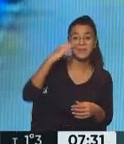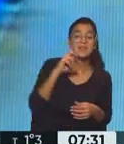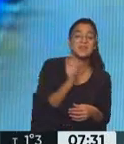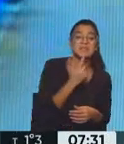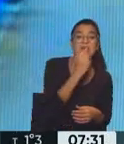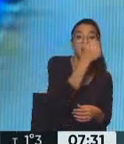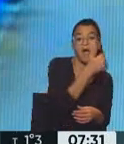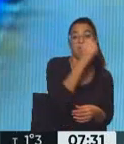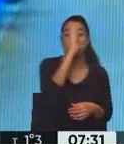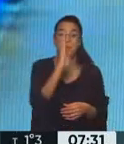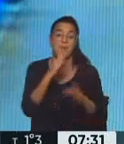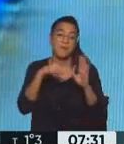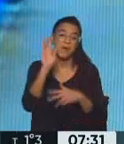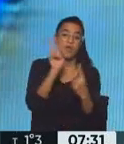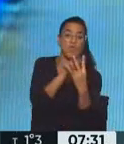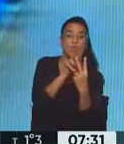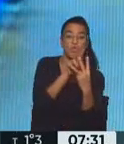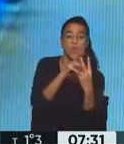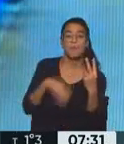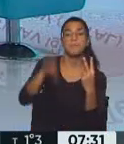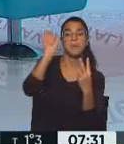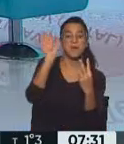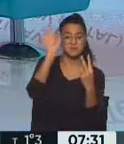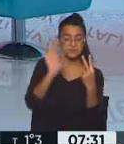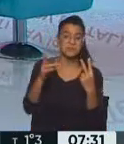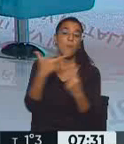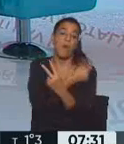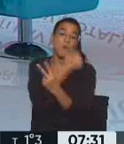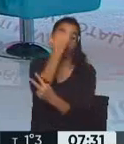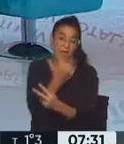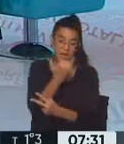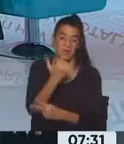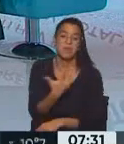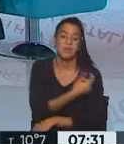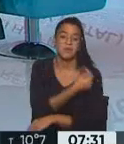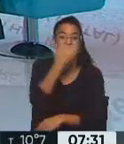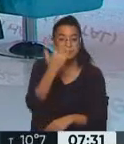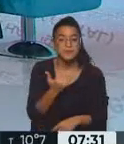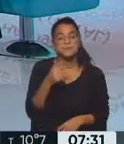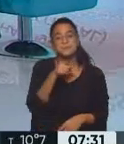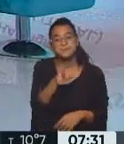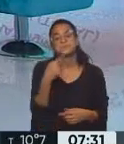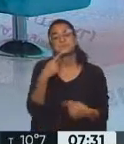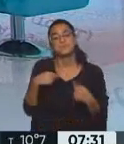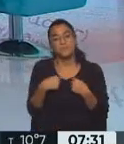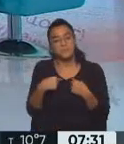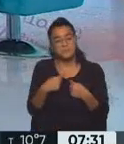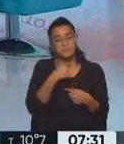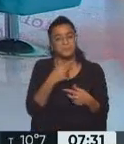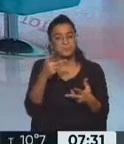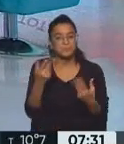b que son las 12 para tipos virales que tienen vacunas que tienen vacunas y en este sentido me permito destacar